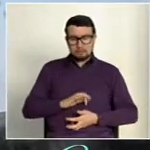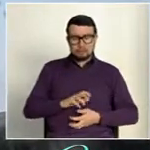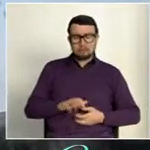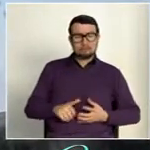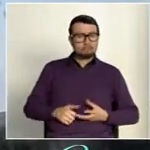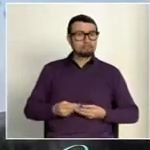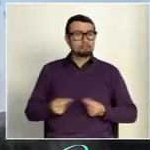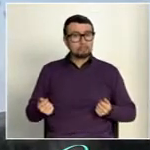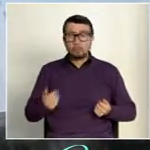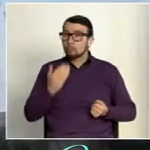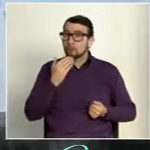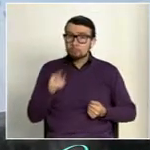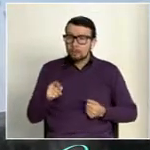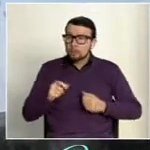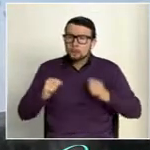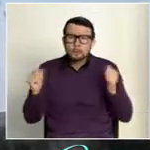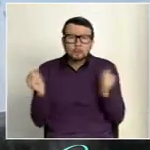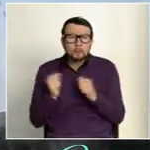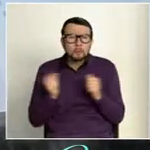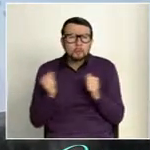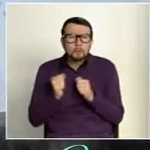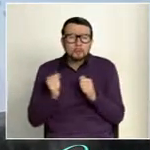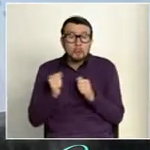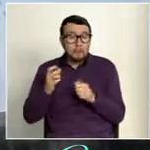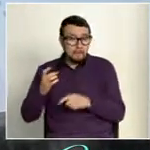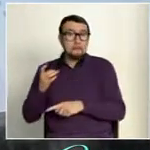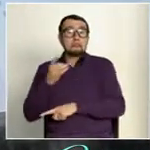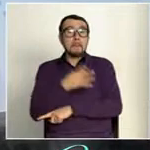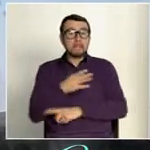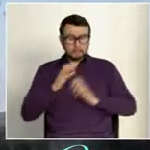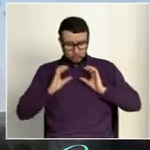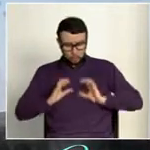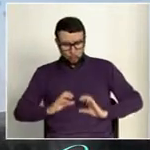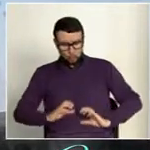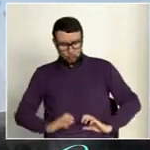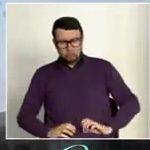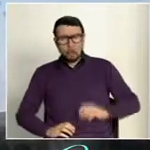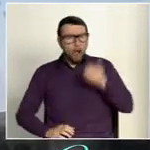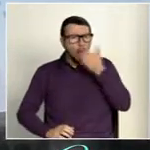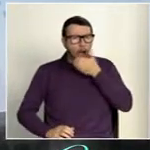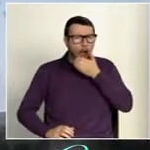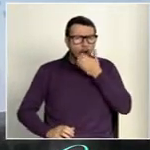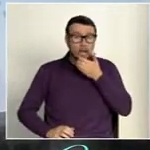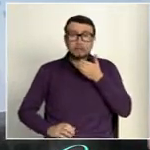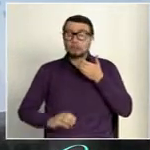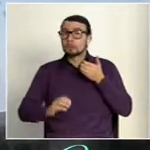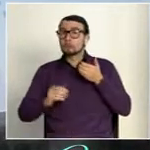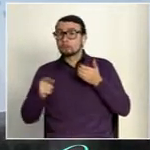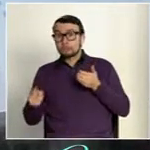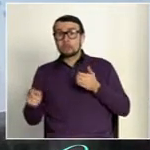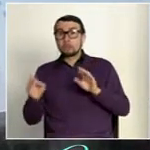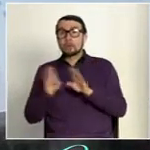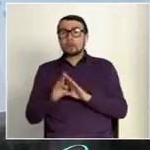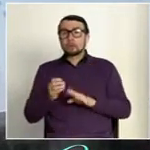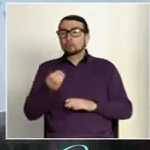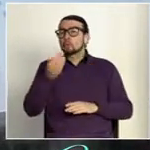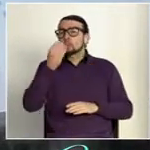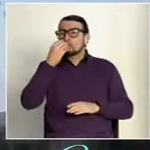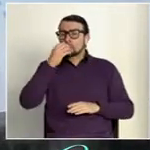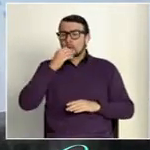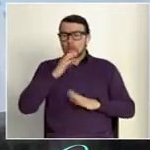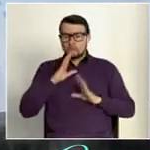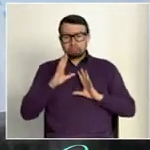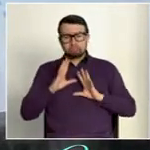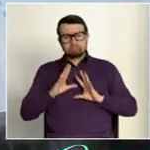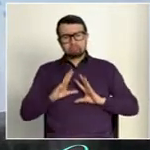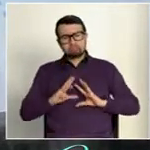nosotros tomamos algo frío por encima de la combustión caliente, nosotros lo que hacemos es pagamos esa fuerza gástrica y el alimento